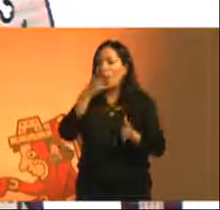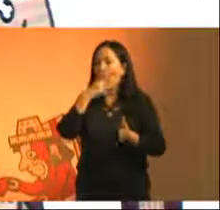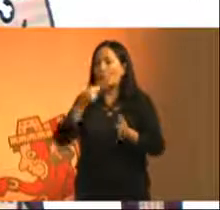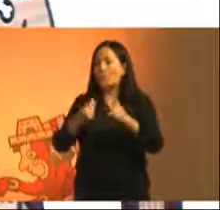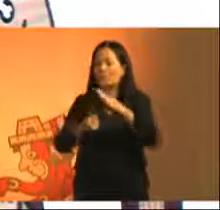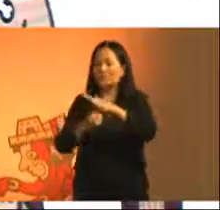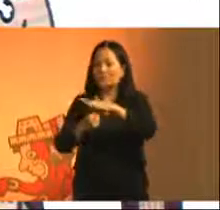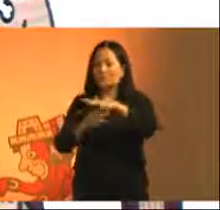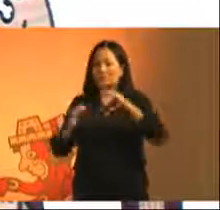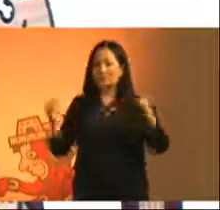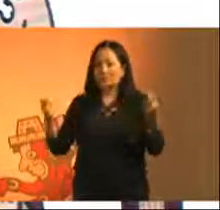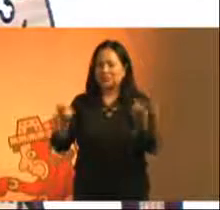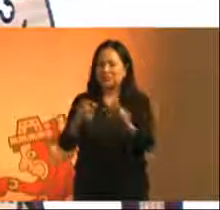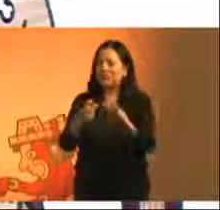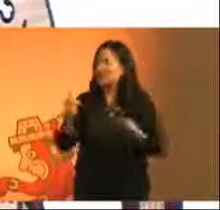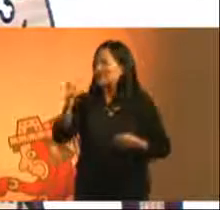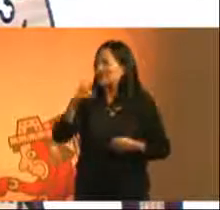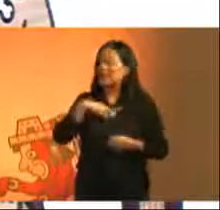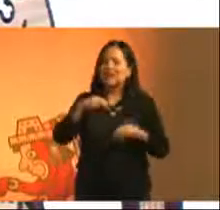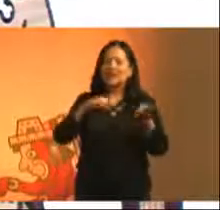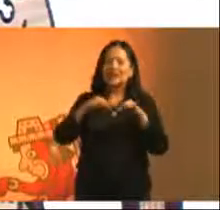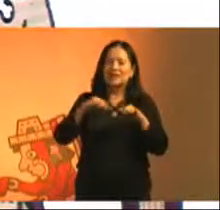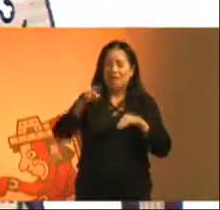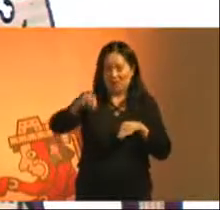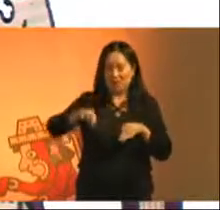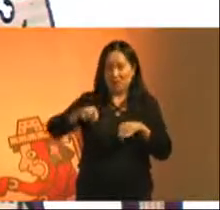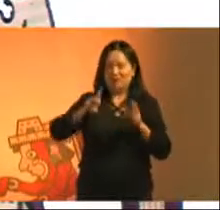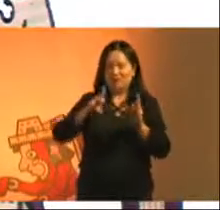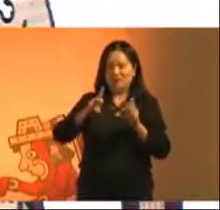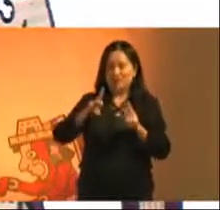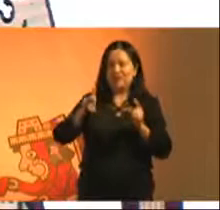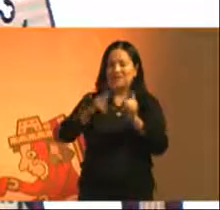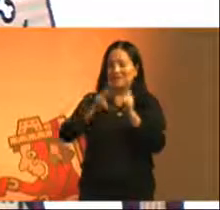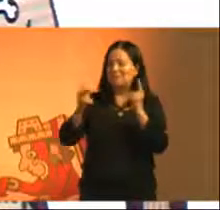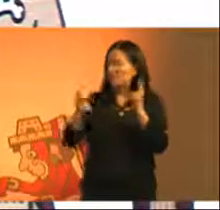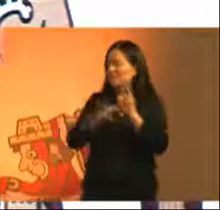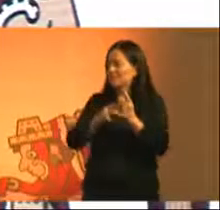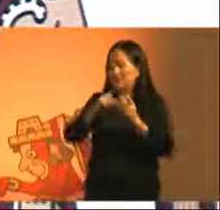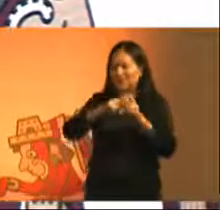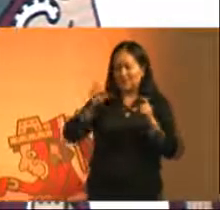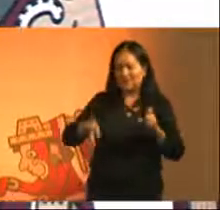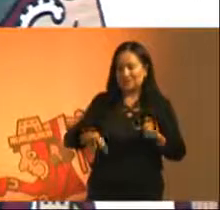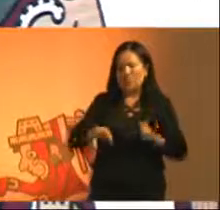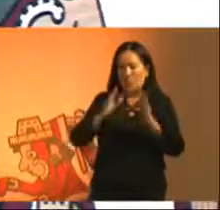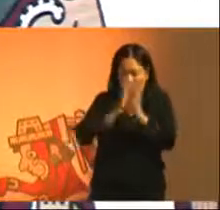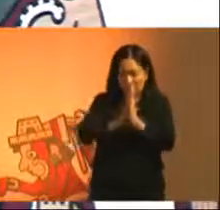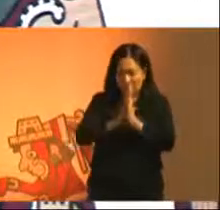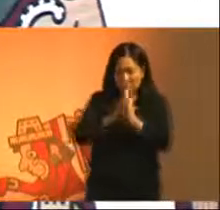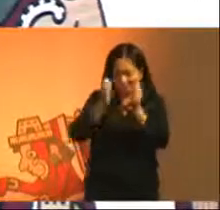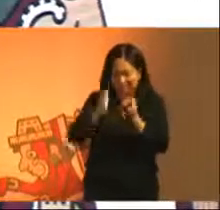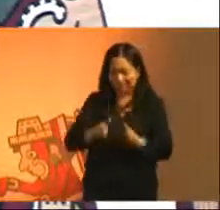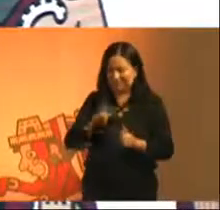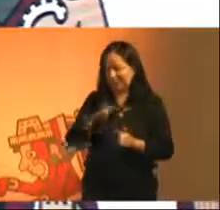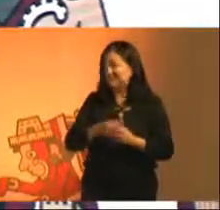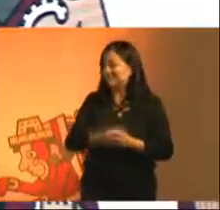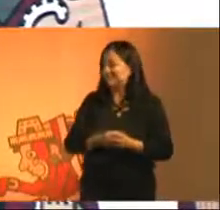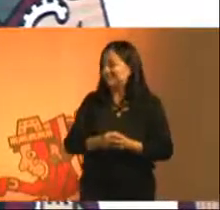mejores que están trabajando en este momento del país entonces no se vayan a ir